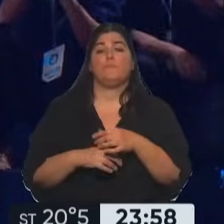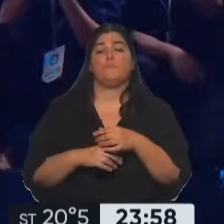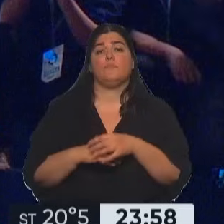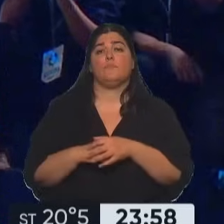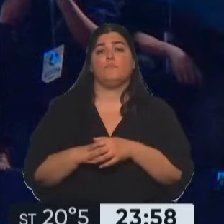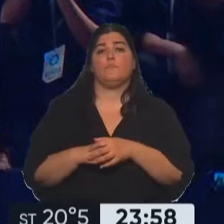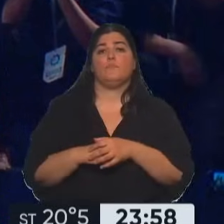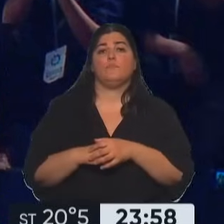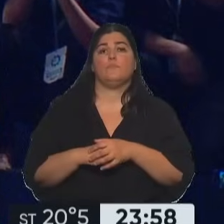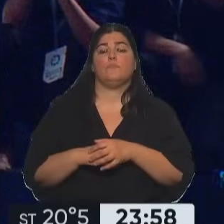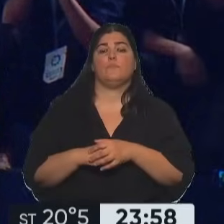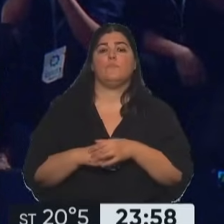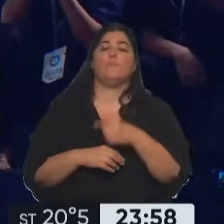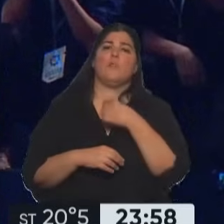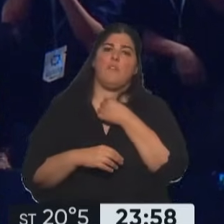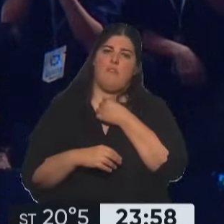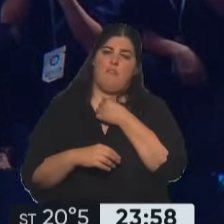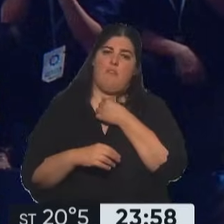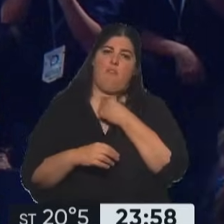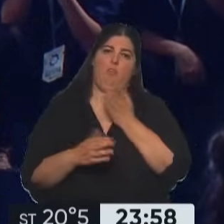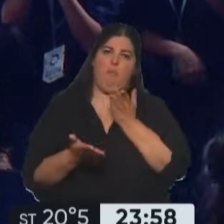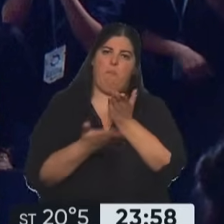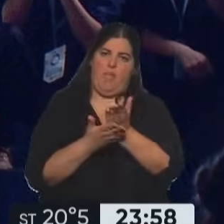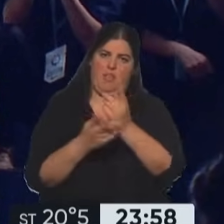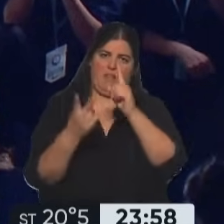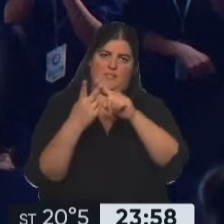les quiero hacer el segundo pedido.